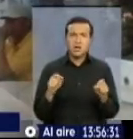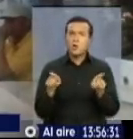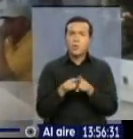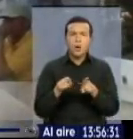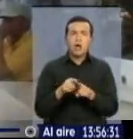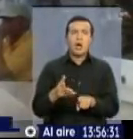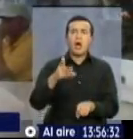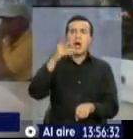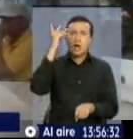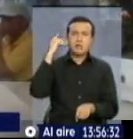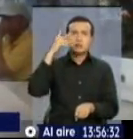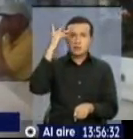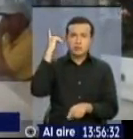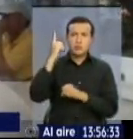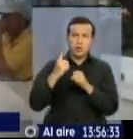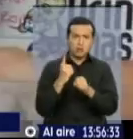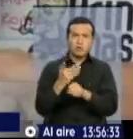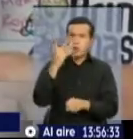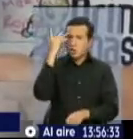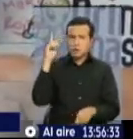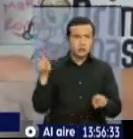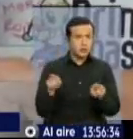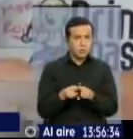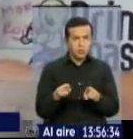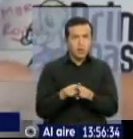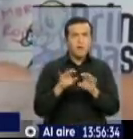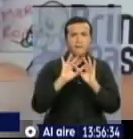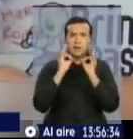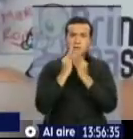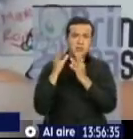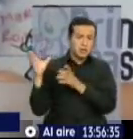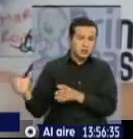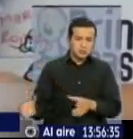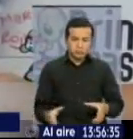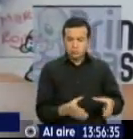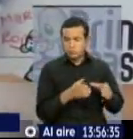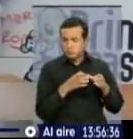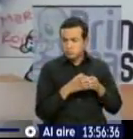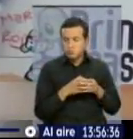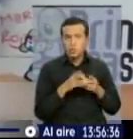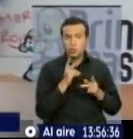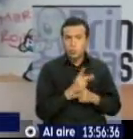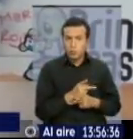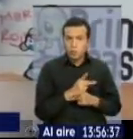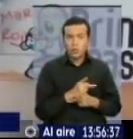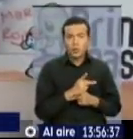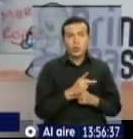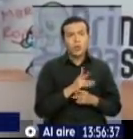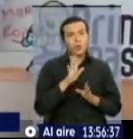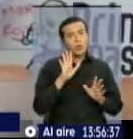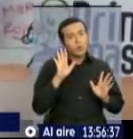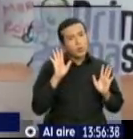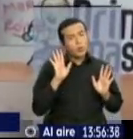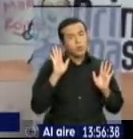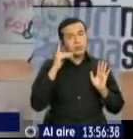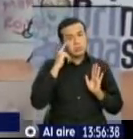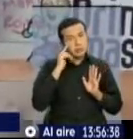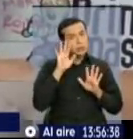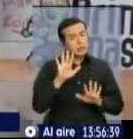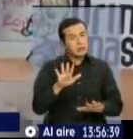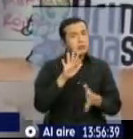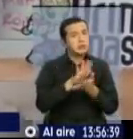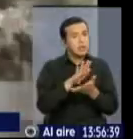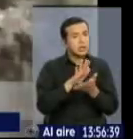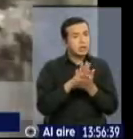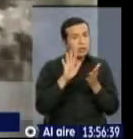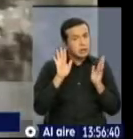así decíamos como el año pasado también. Resguardar la familia y... bueno, y esperar tranquilamente, a ver qué